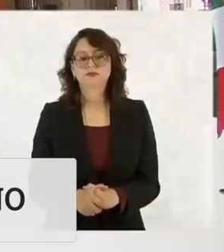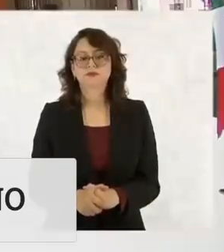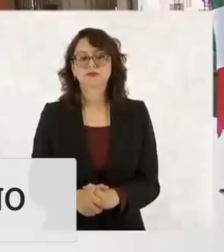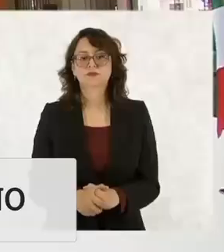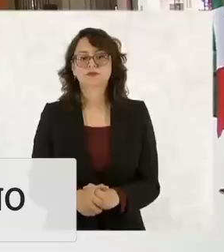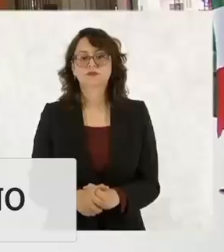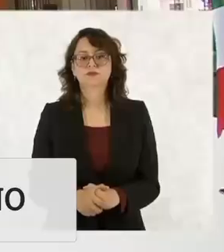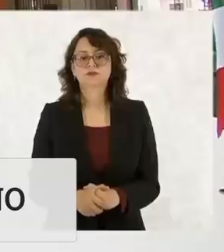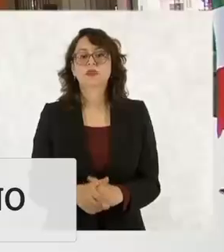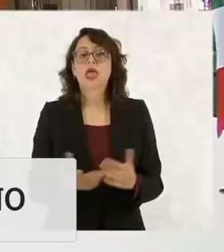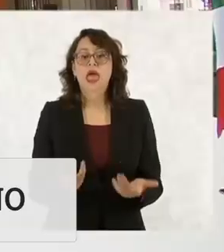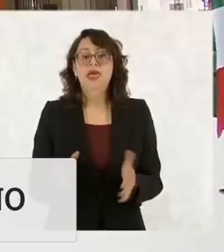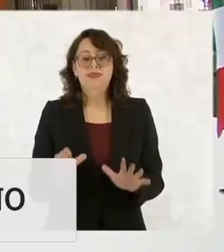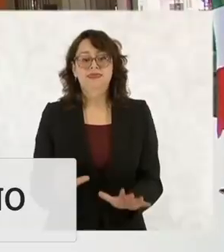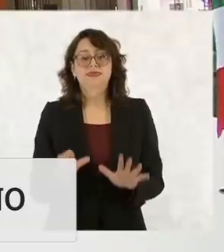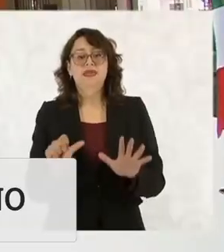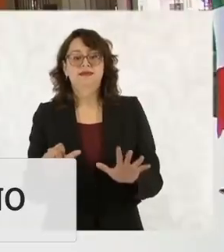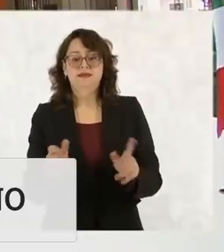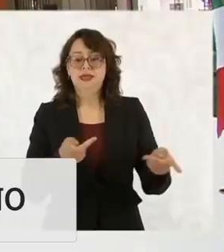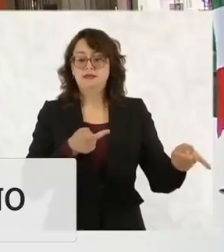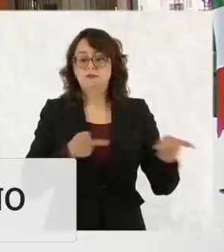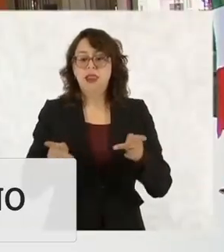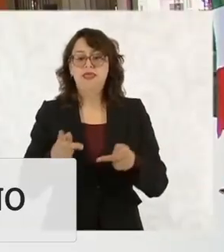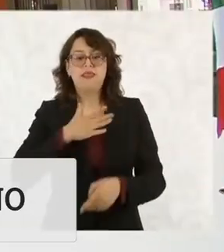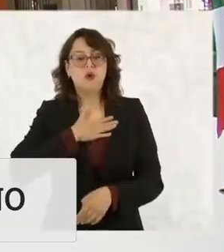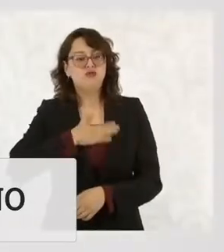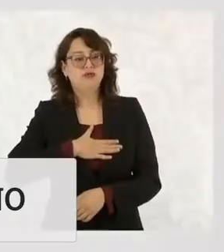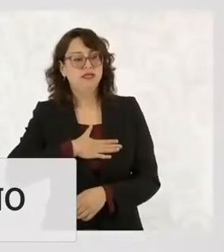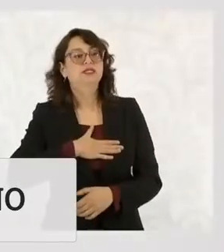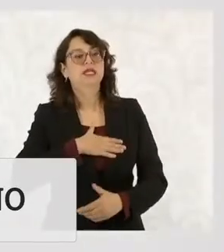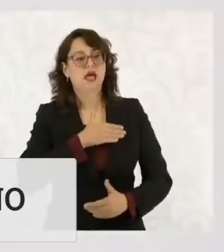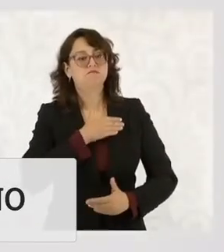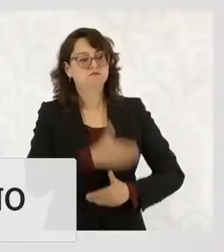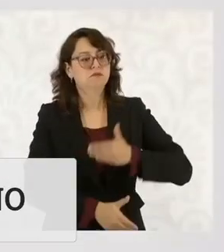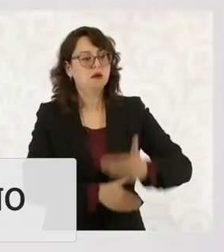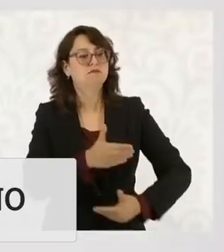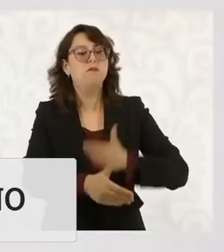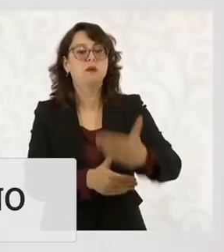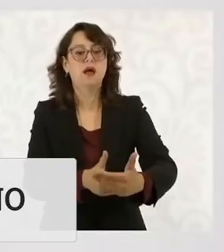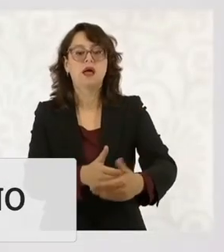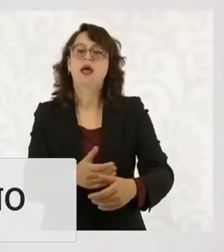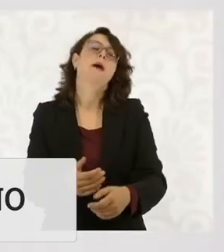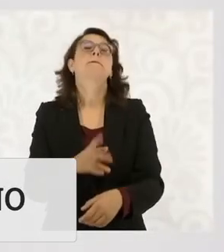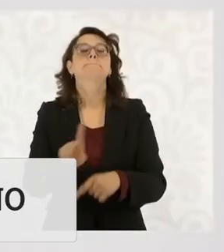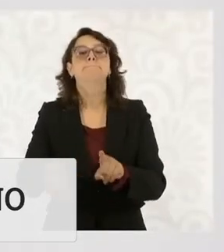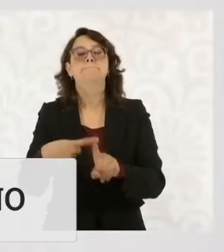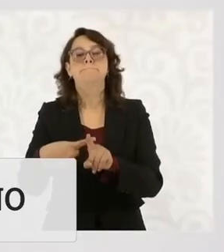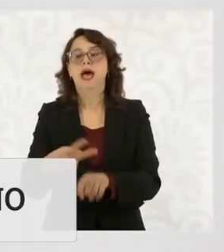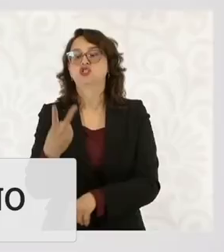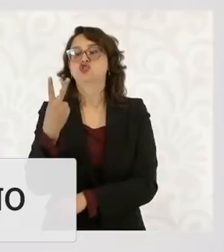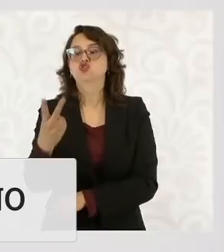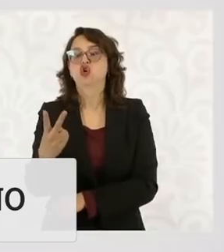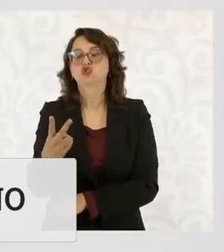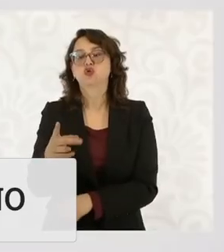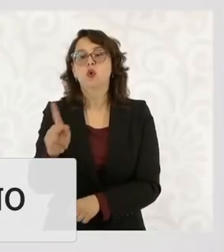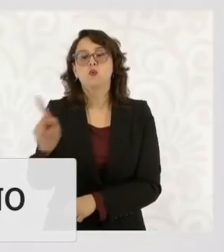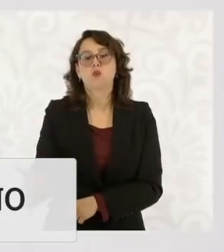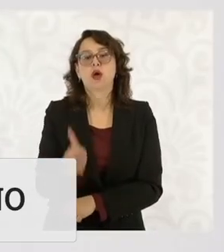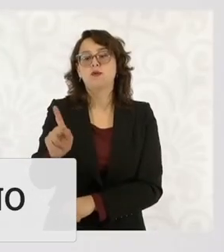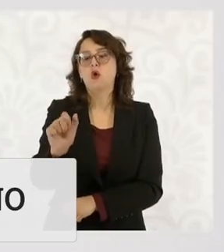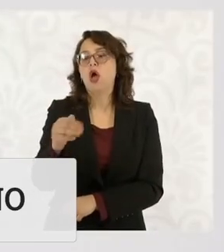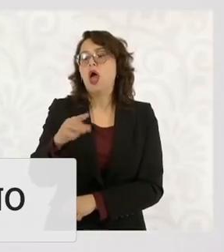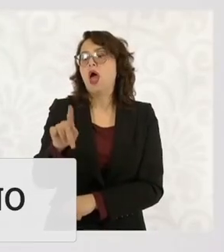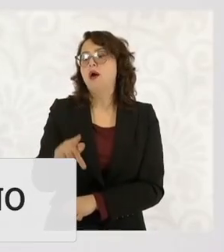damos continuidad a 16 planes de justicia y hemos iniciado 2 nuevos para el pueblo amuzgo